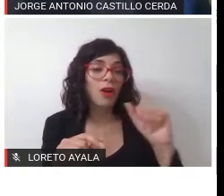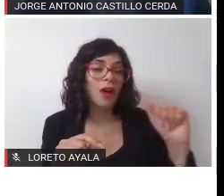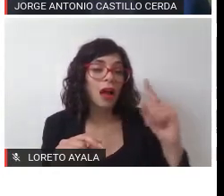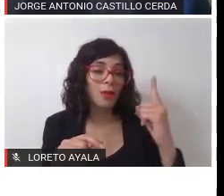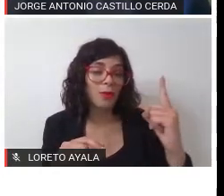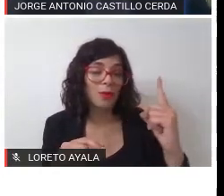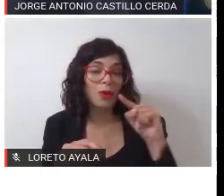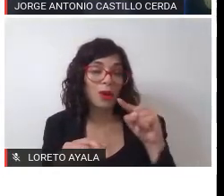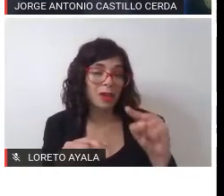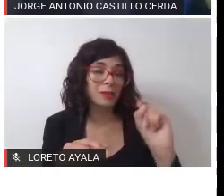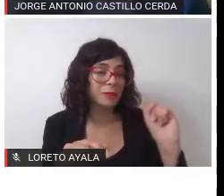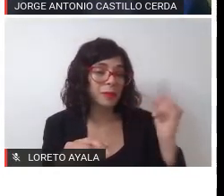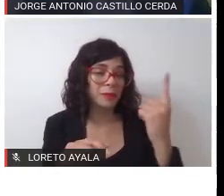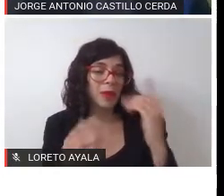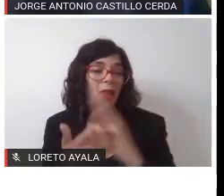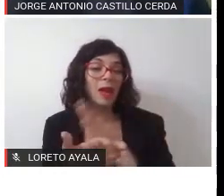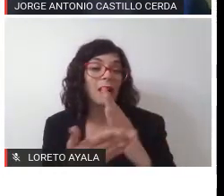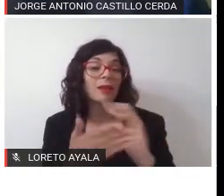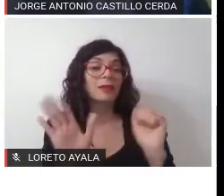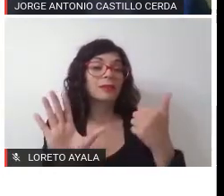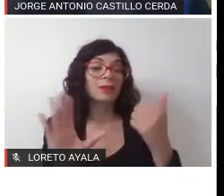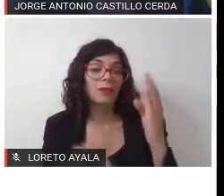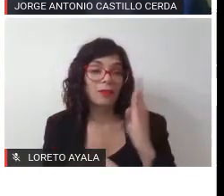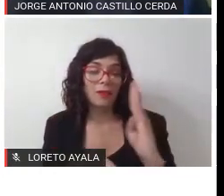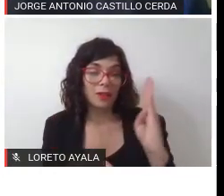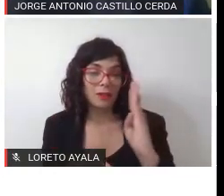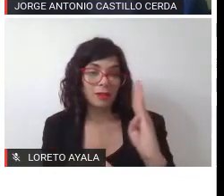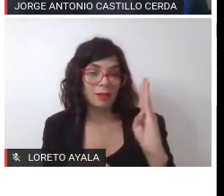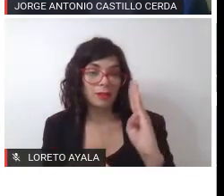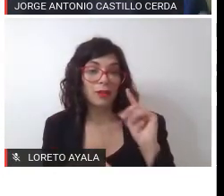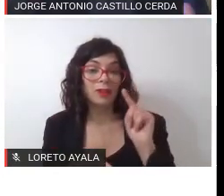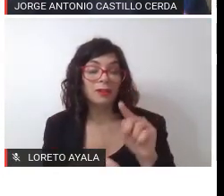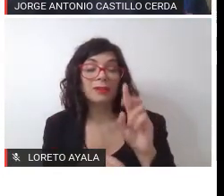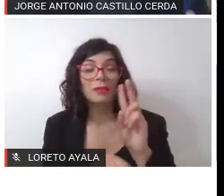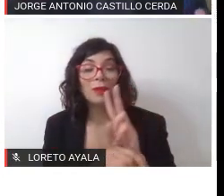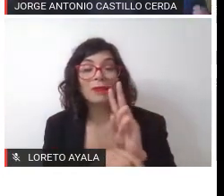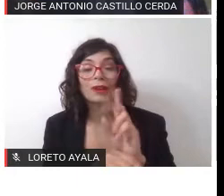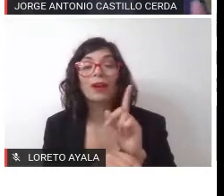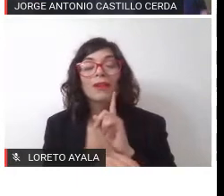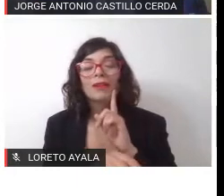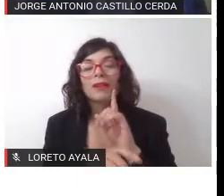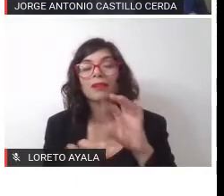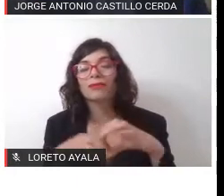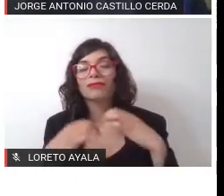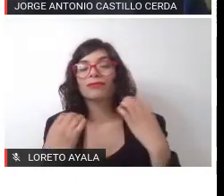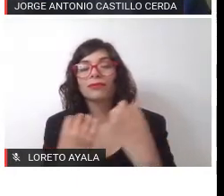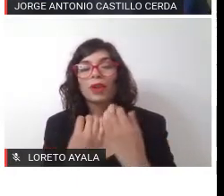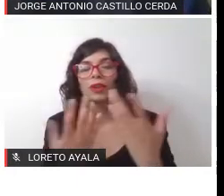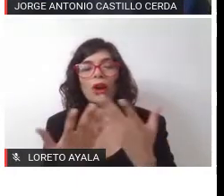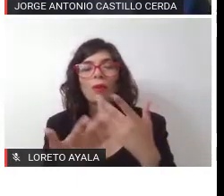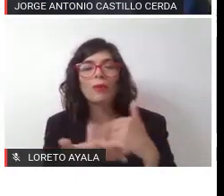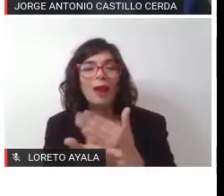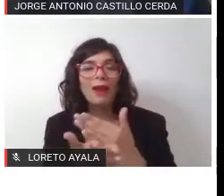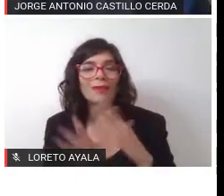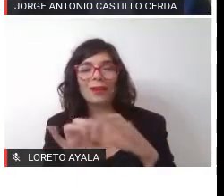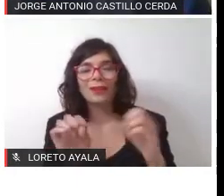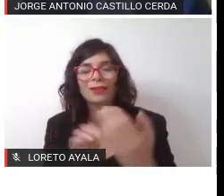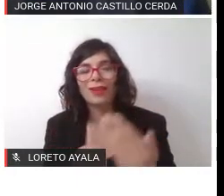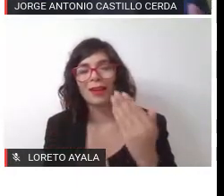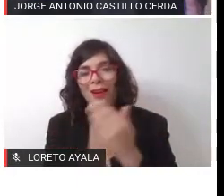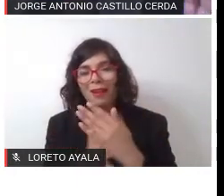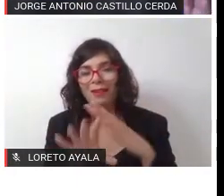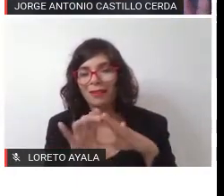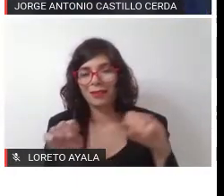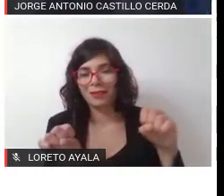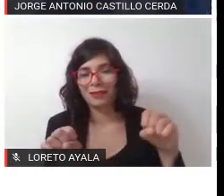para primero a sexto básico. Entonces, el profesor ya tiene una parte de su planificación avanzada,